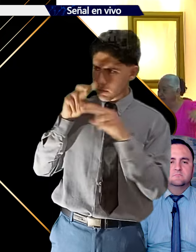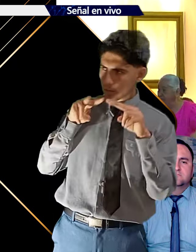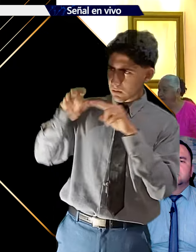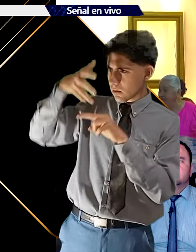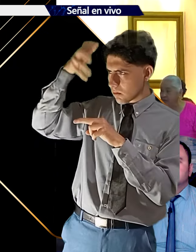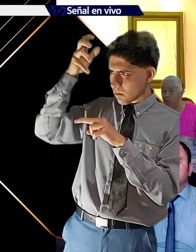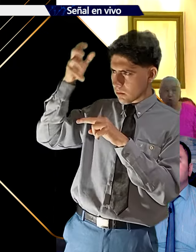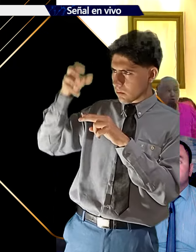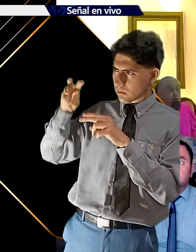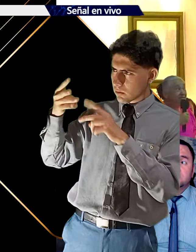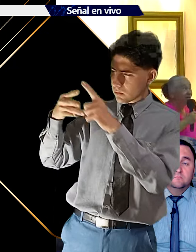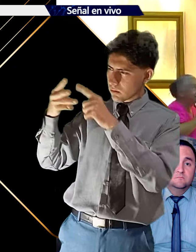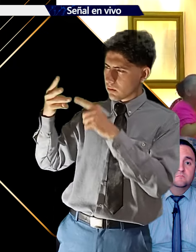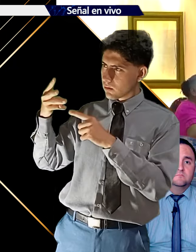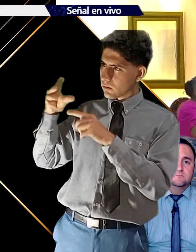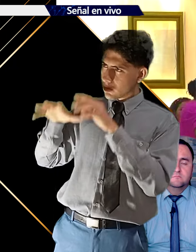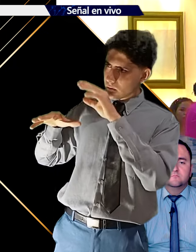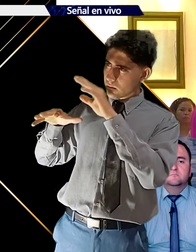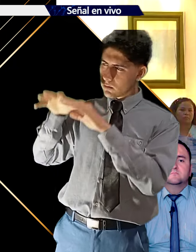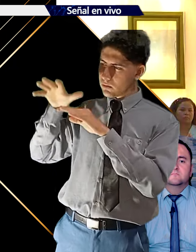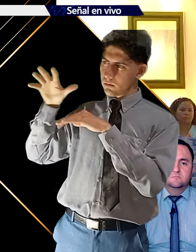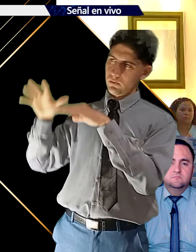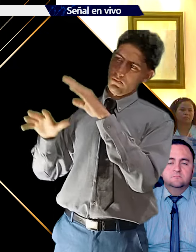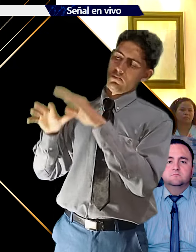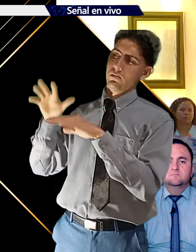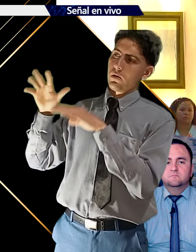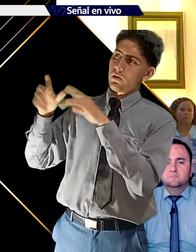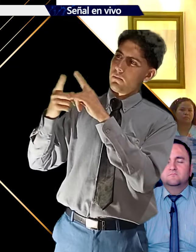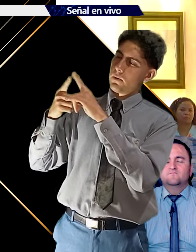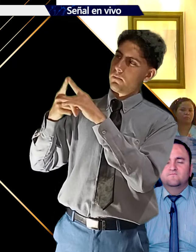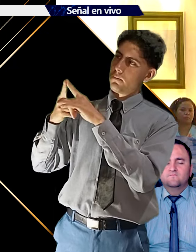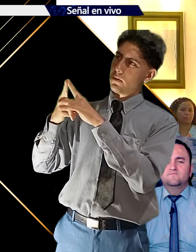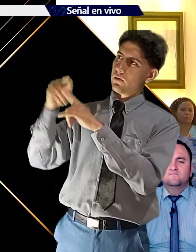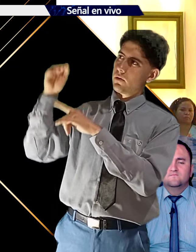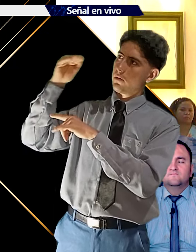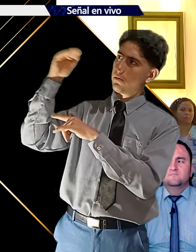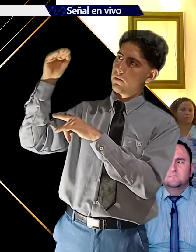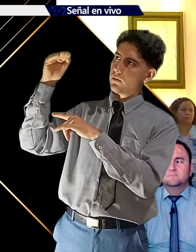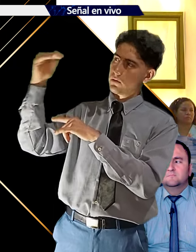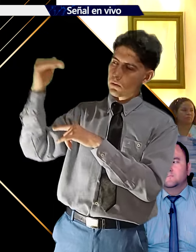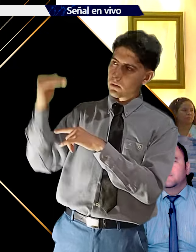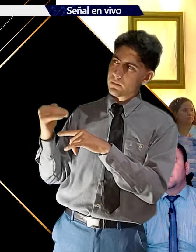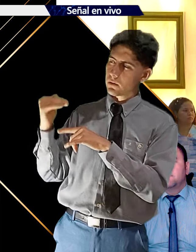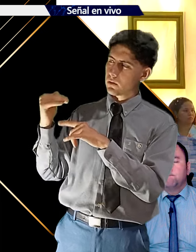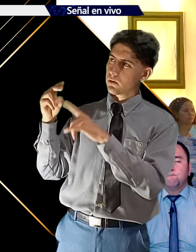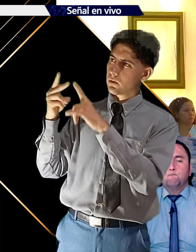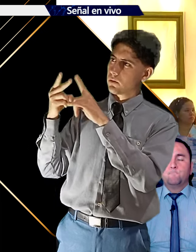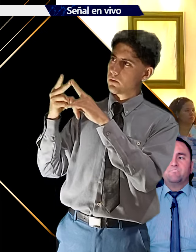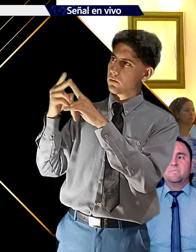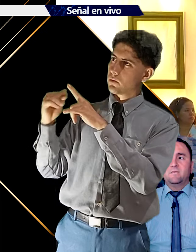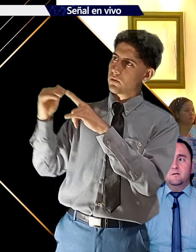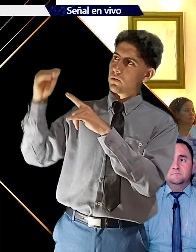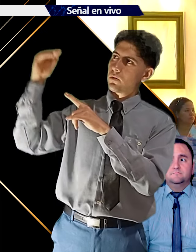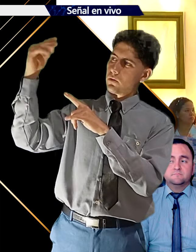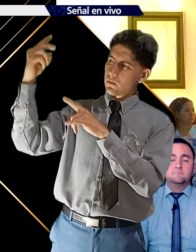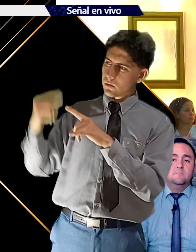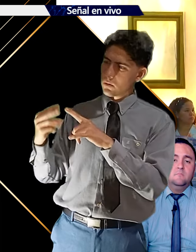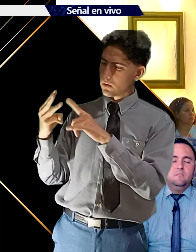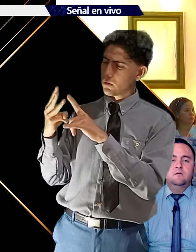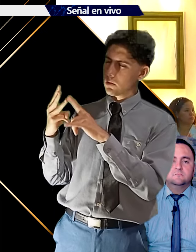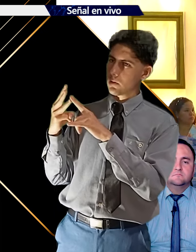ellas vuelan y vuelan tan alto, yo estaba cerca observando cuando los leones estaban subiendo y el primero llegó